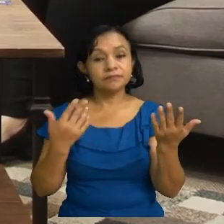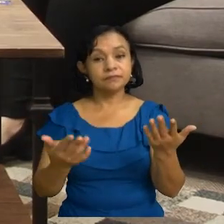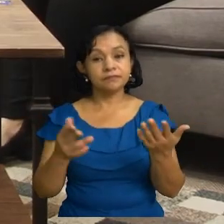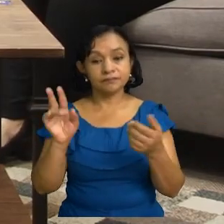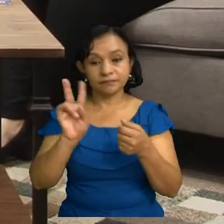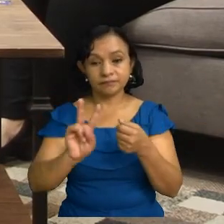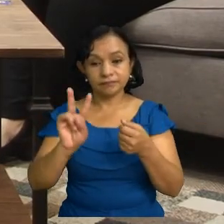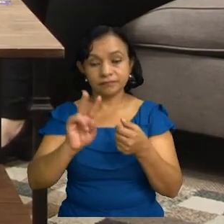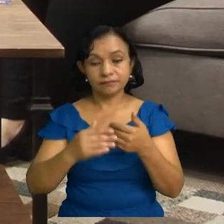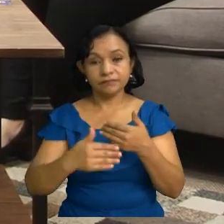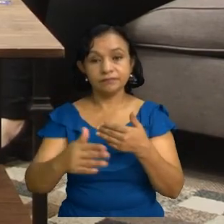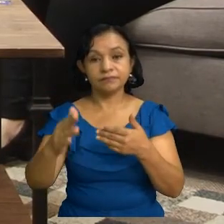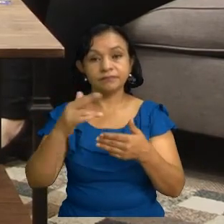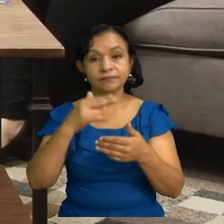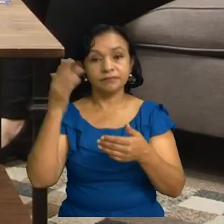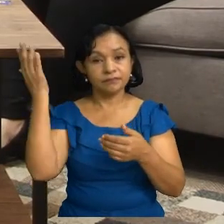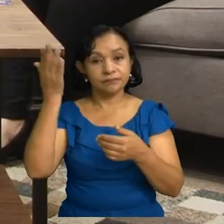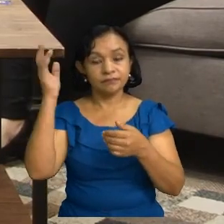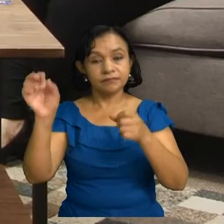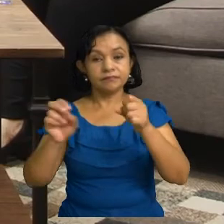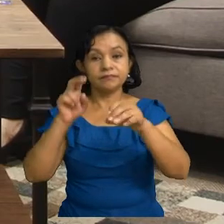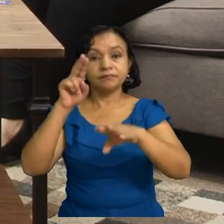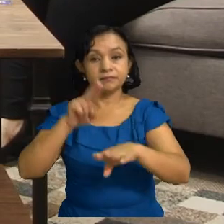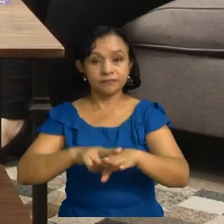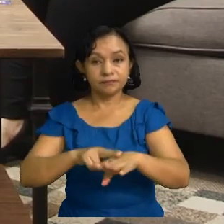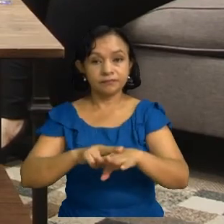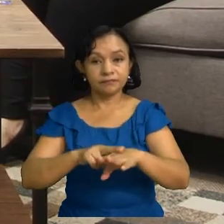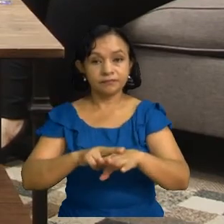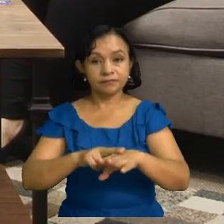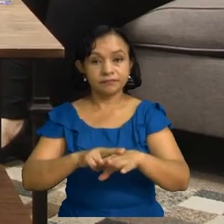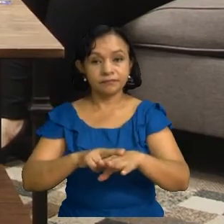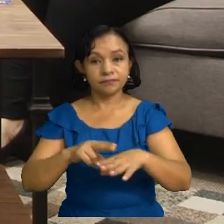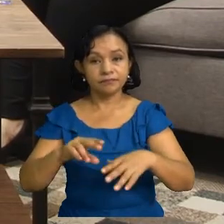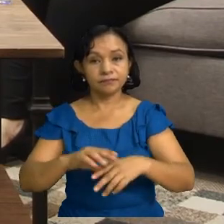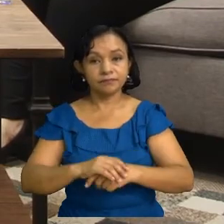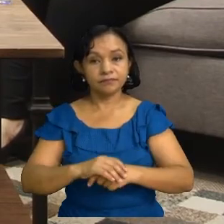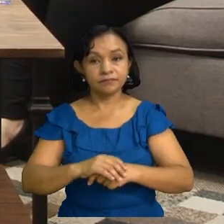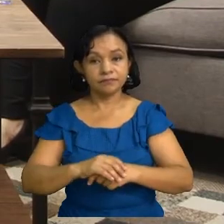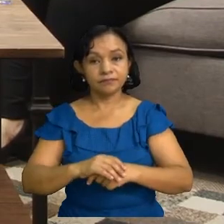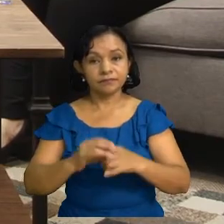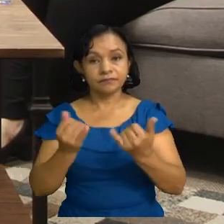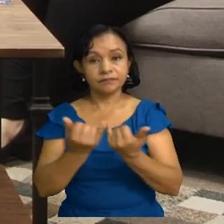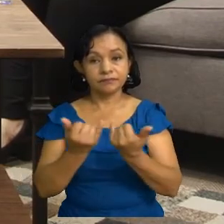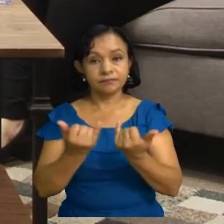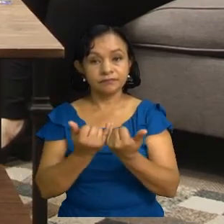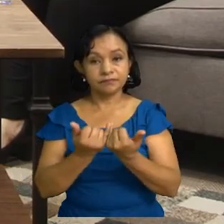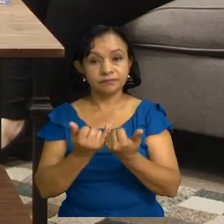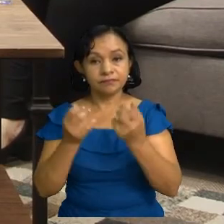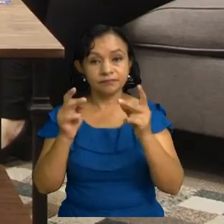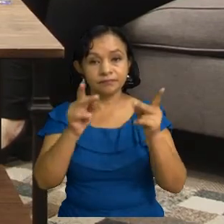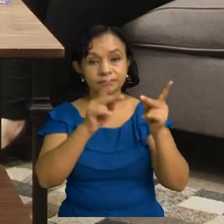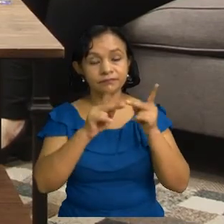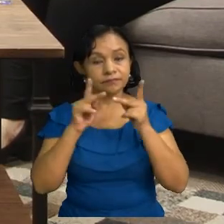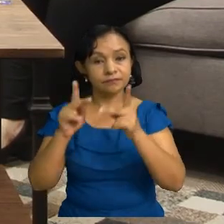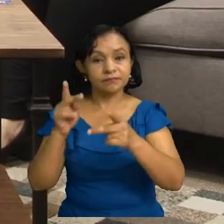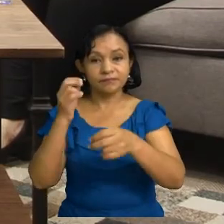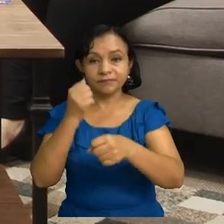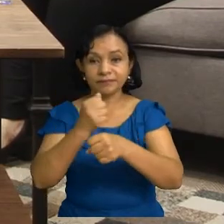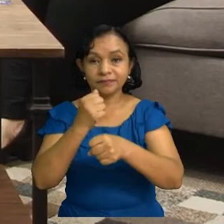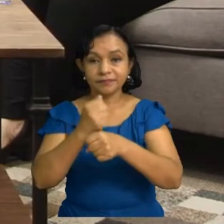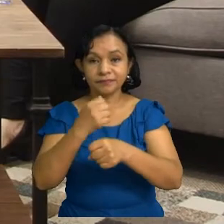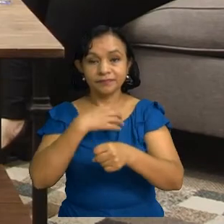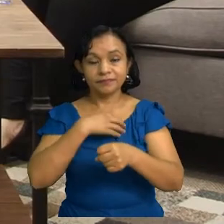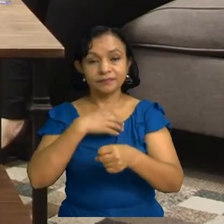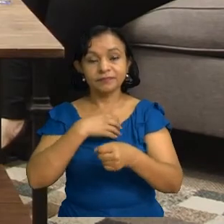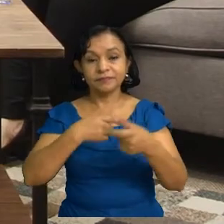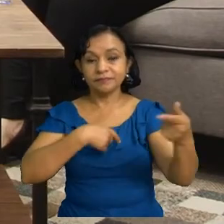viernes vamos a tener un congreso nacional con este y los protagonistas y